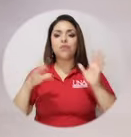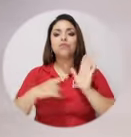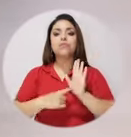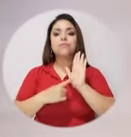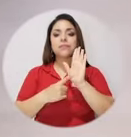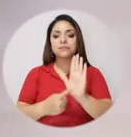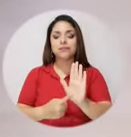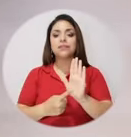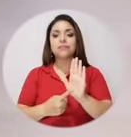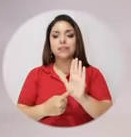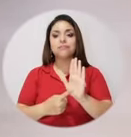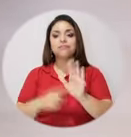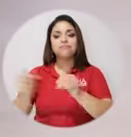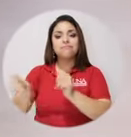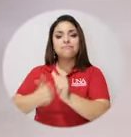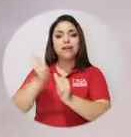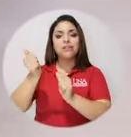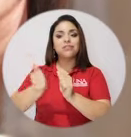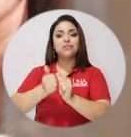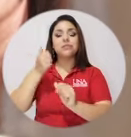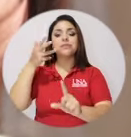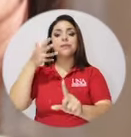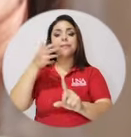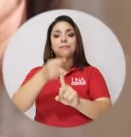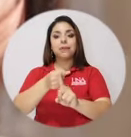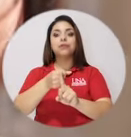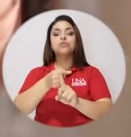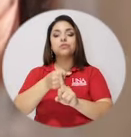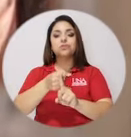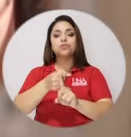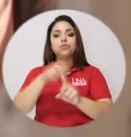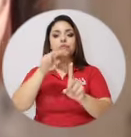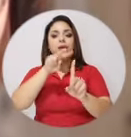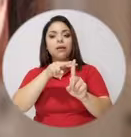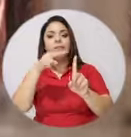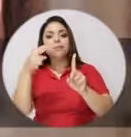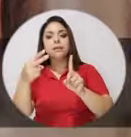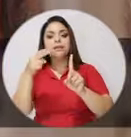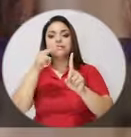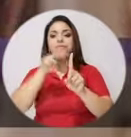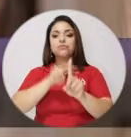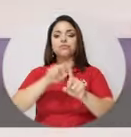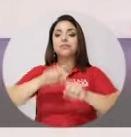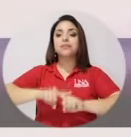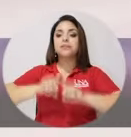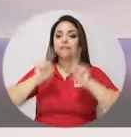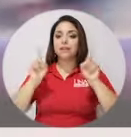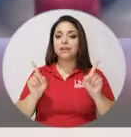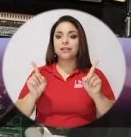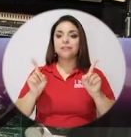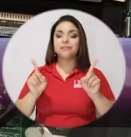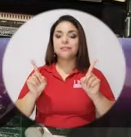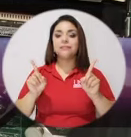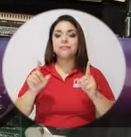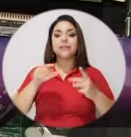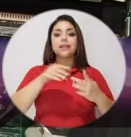que representan mayores impactos y una percepción pues